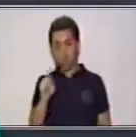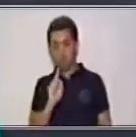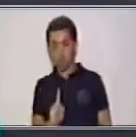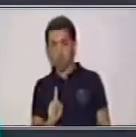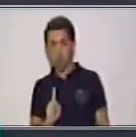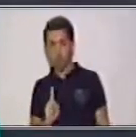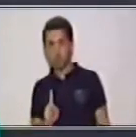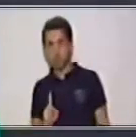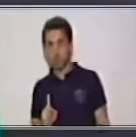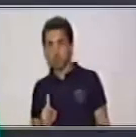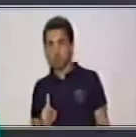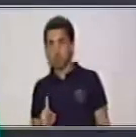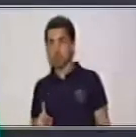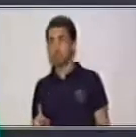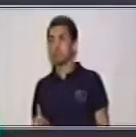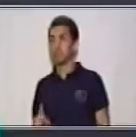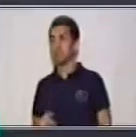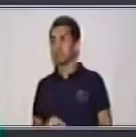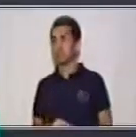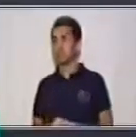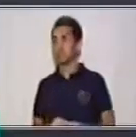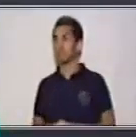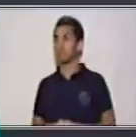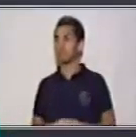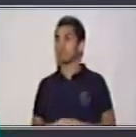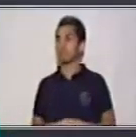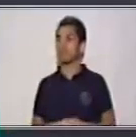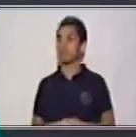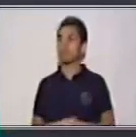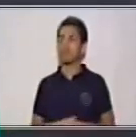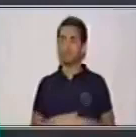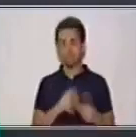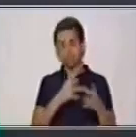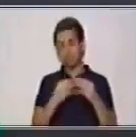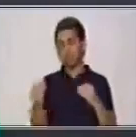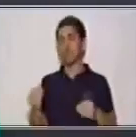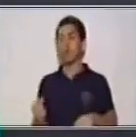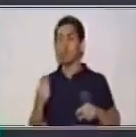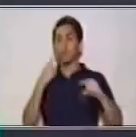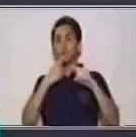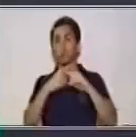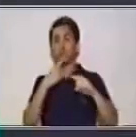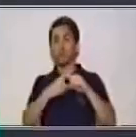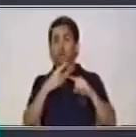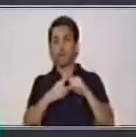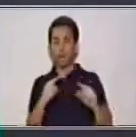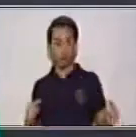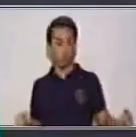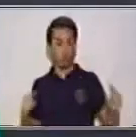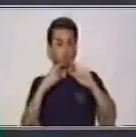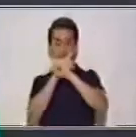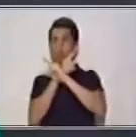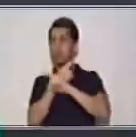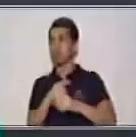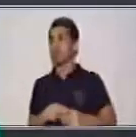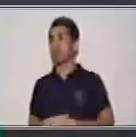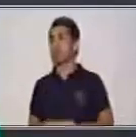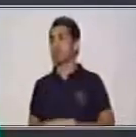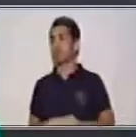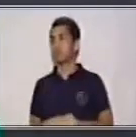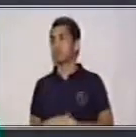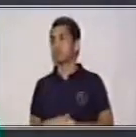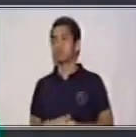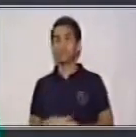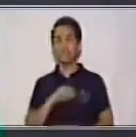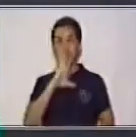1. Y entonces aplicamos el teorema de multiplicación cruzada. Nos queda 5 por